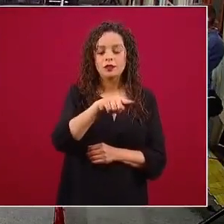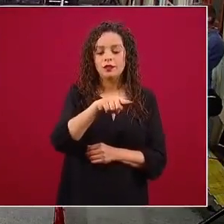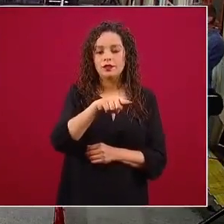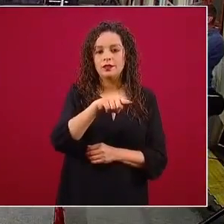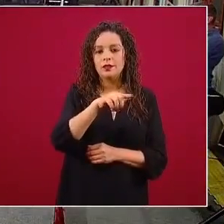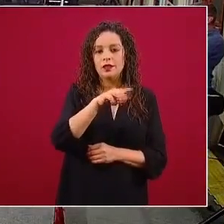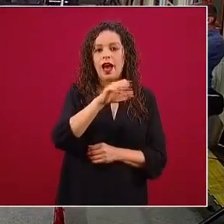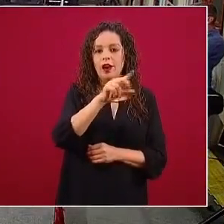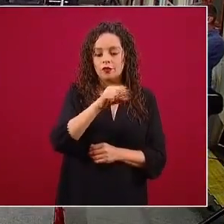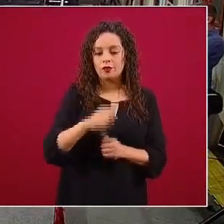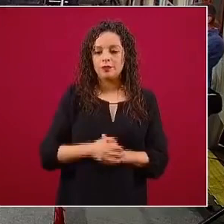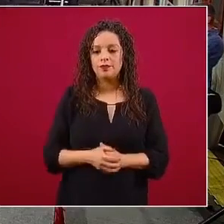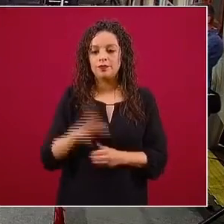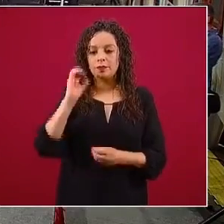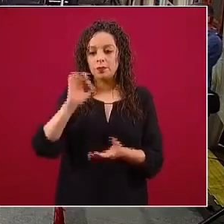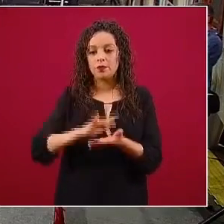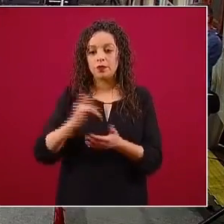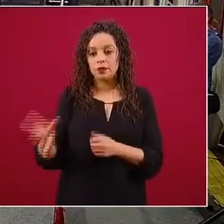Digital. Doctor, estos